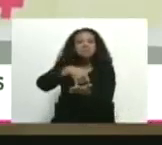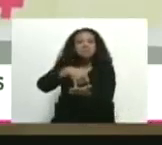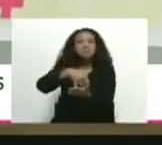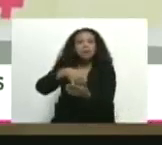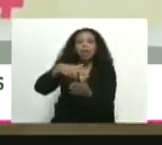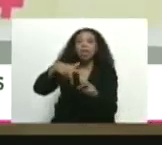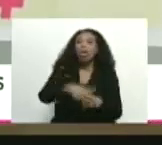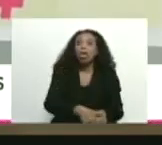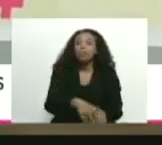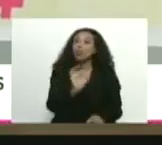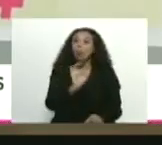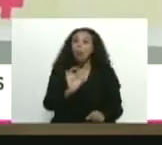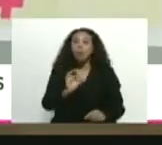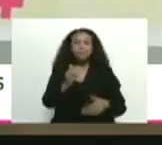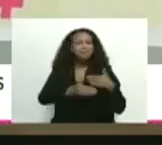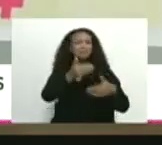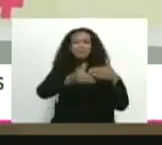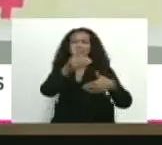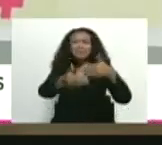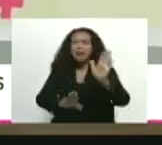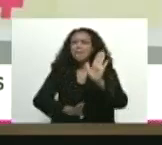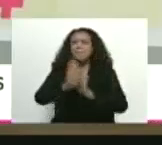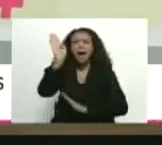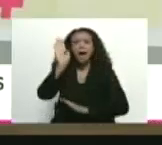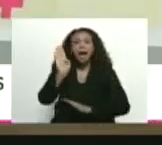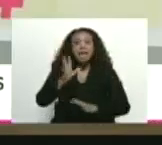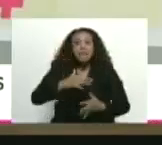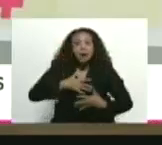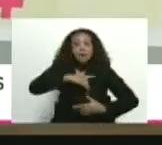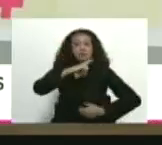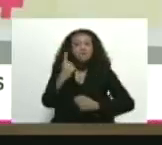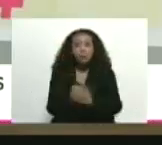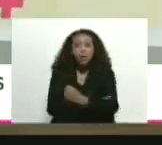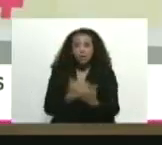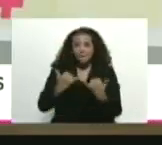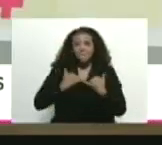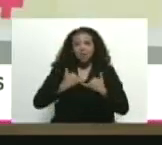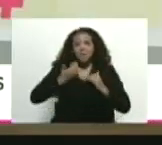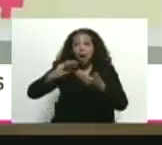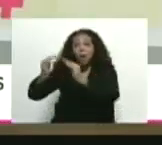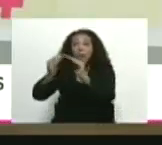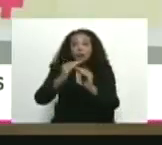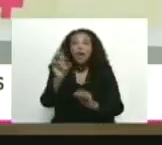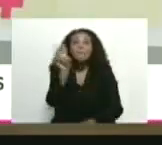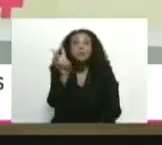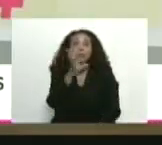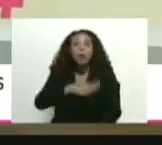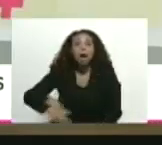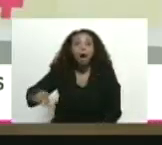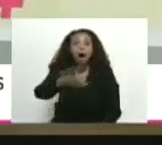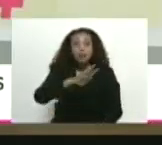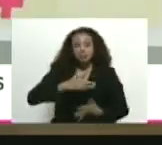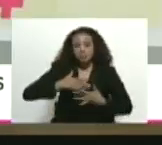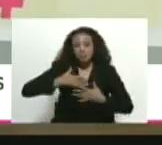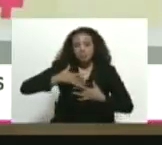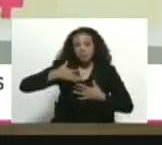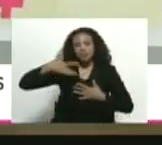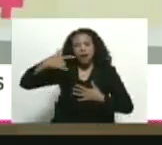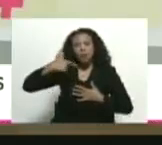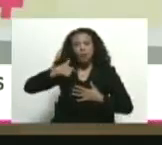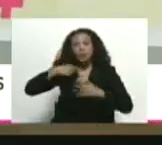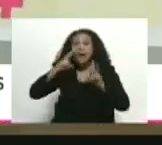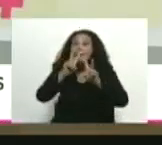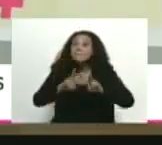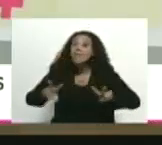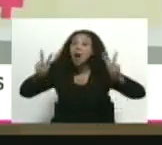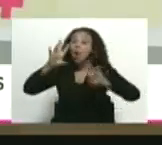invencible, imparable. Y es esa fuerza de voluntad que nosotros tenemos que construir, esa nueva espiritualidad, los nuevos